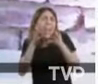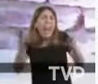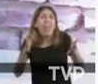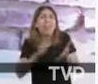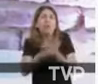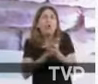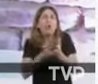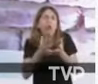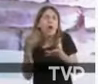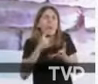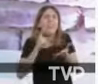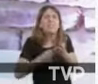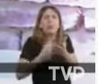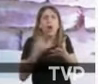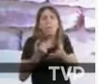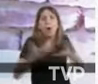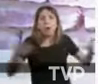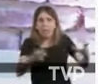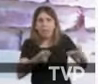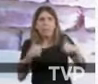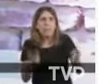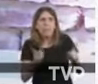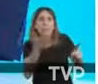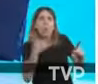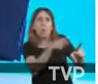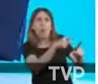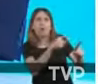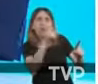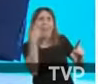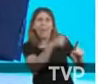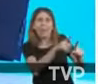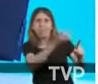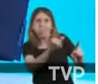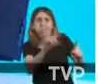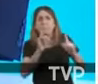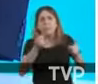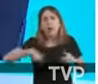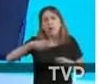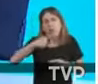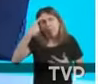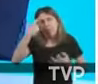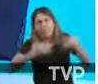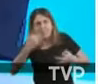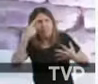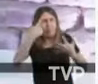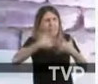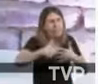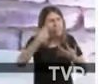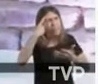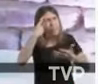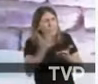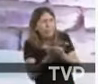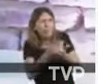que, tal como marcaste vos, Alberto, lo que busquemos, decía Martín,